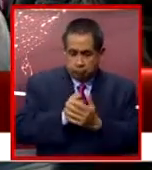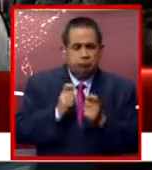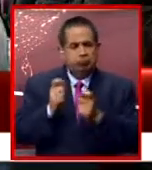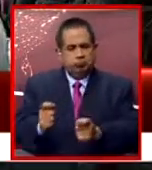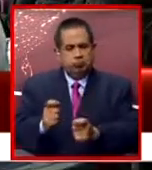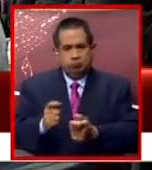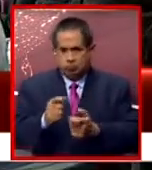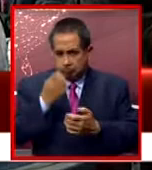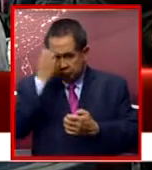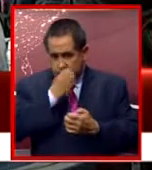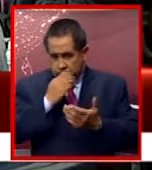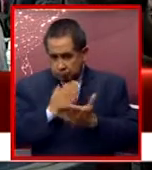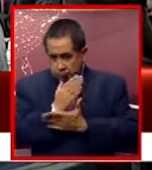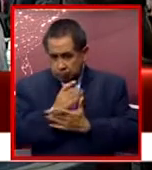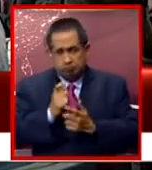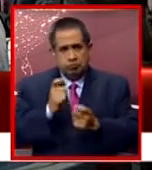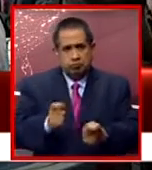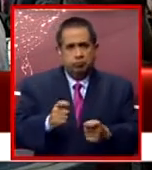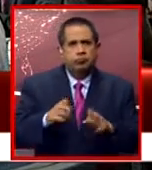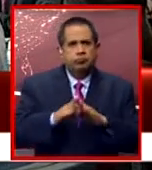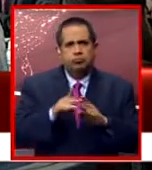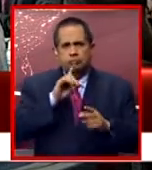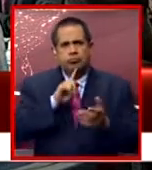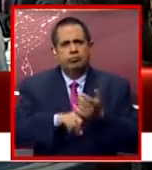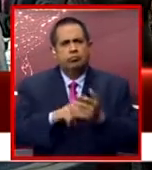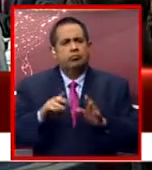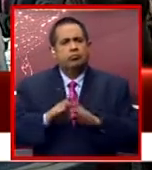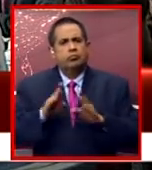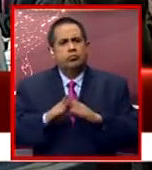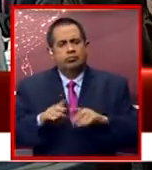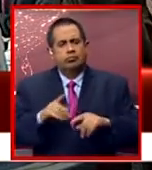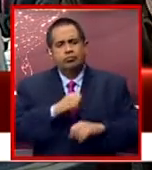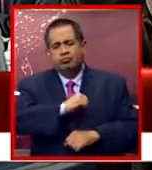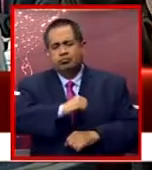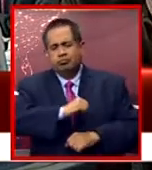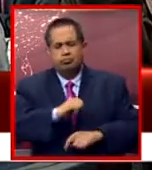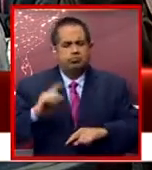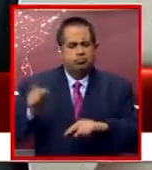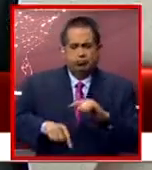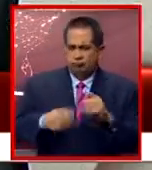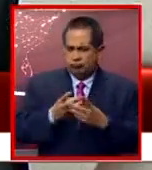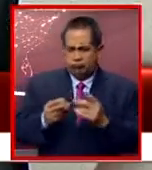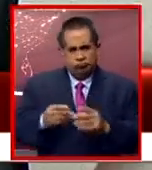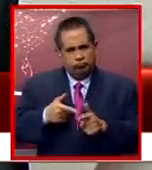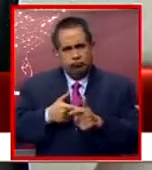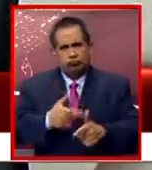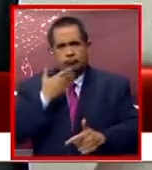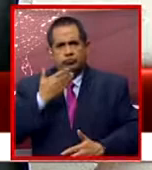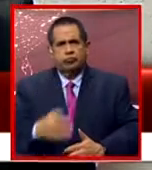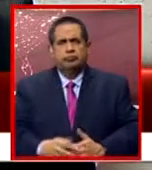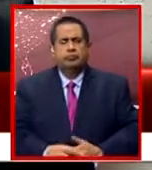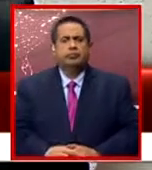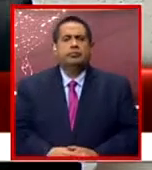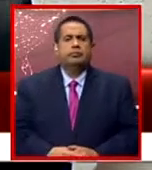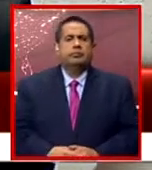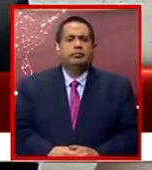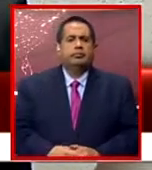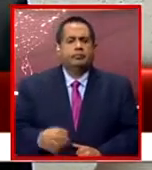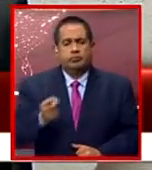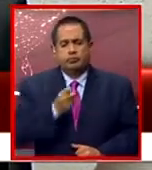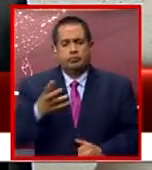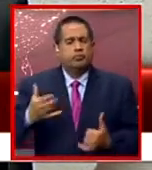así como la aplicación de la reforma educativa que afectó intereses y combatió resistencias. Los